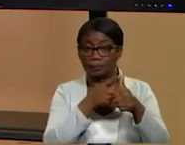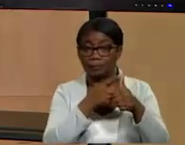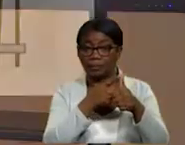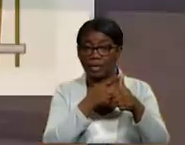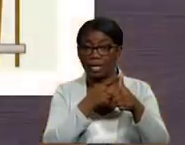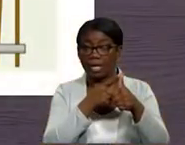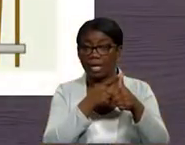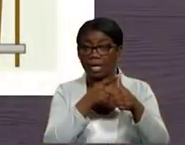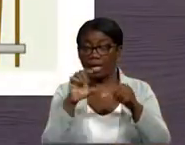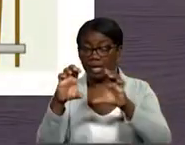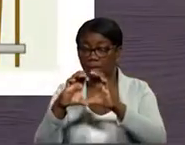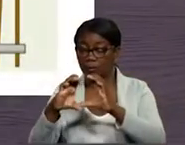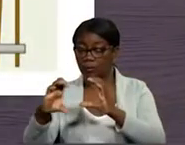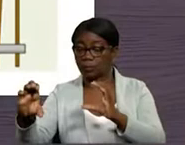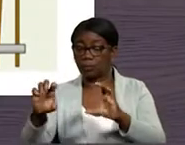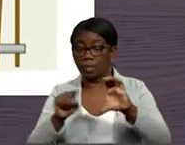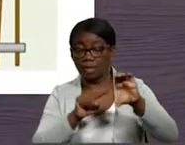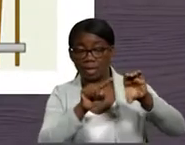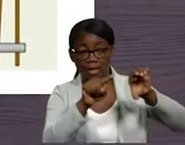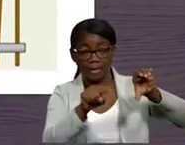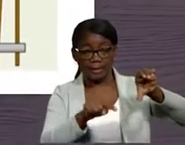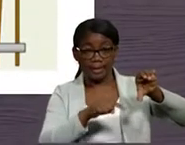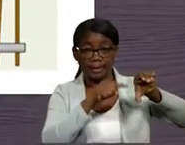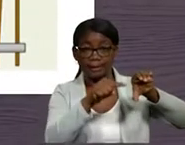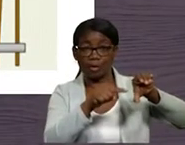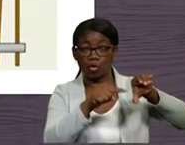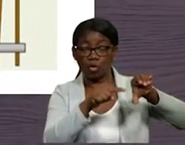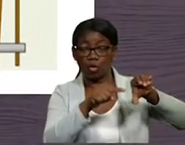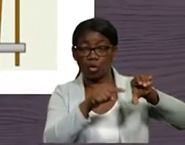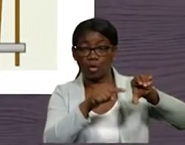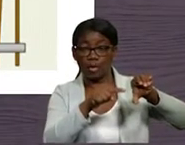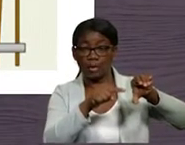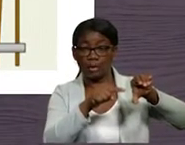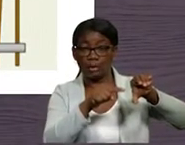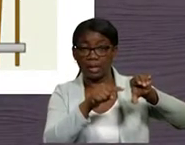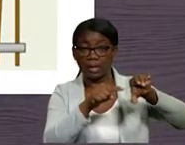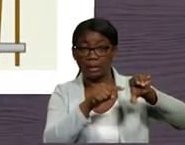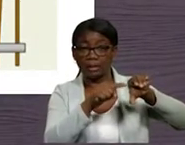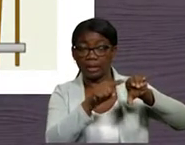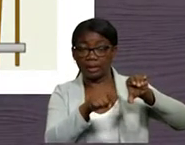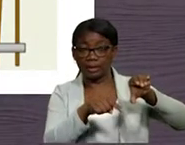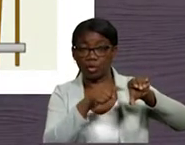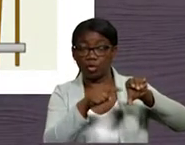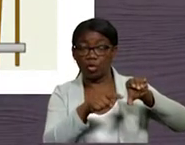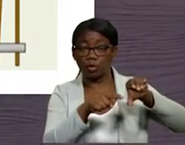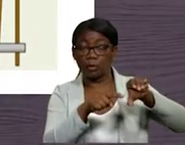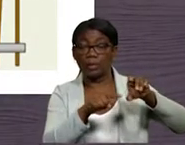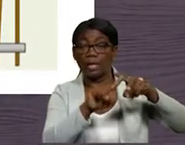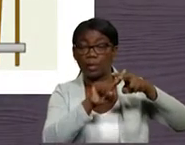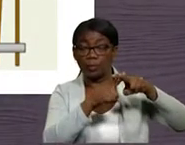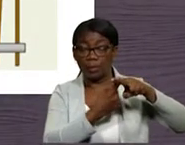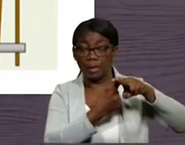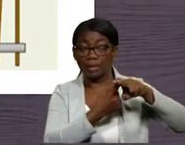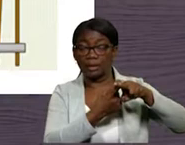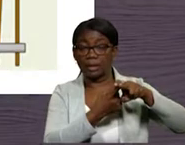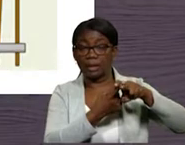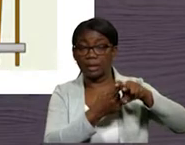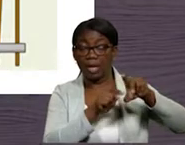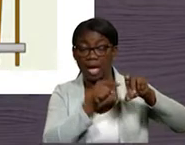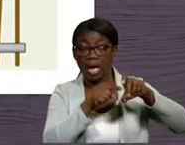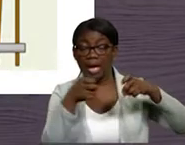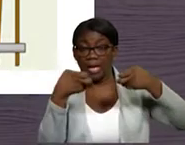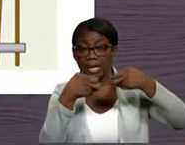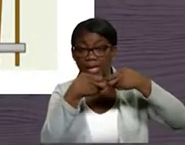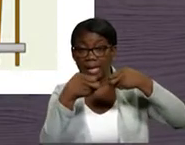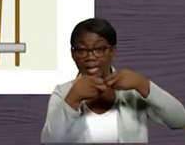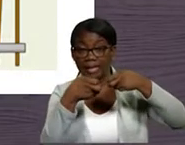estator y el rotor. En el estator se origina un flujo eléctrico.